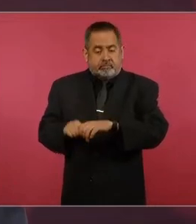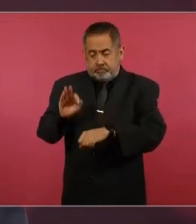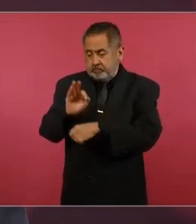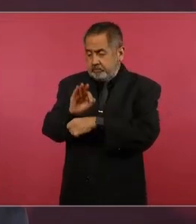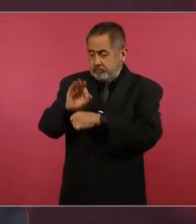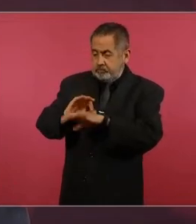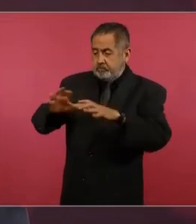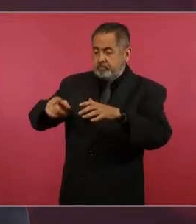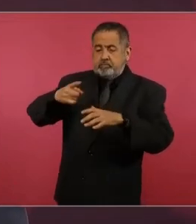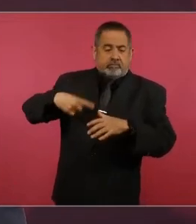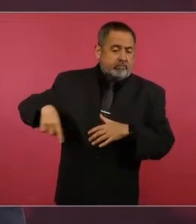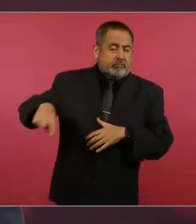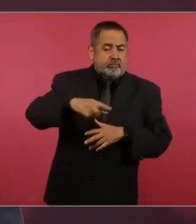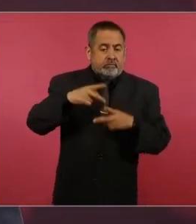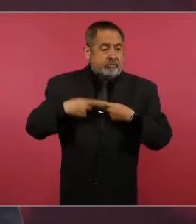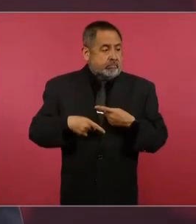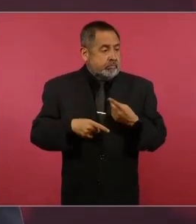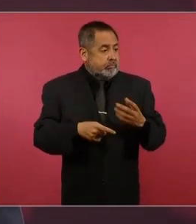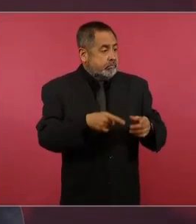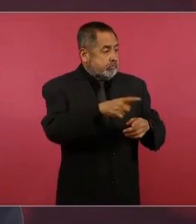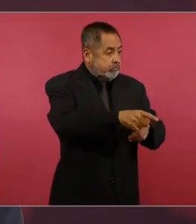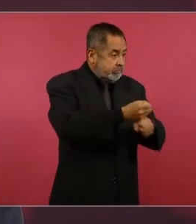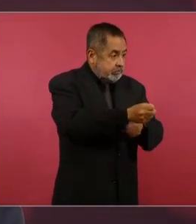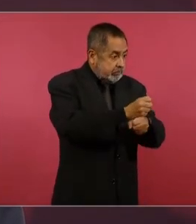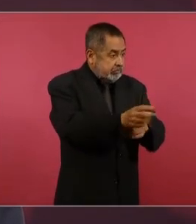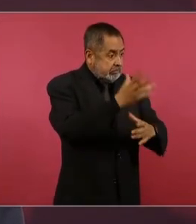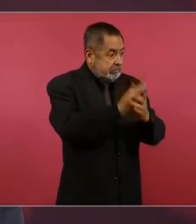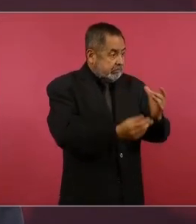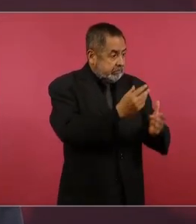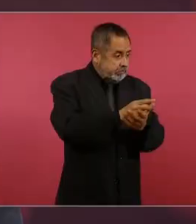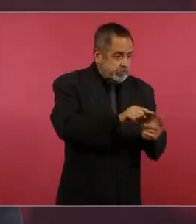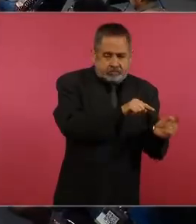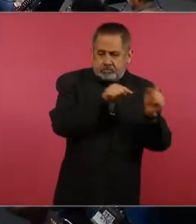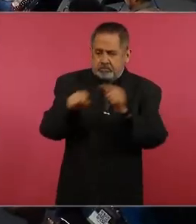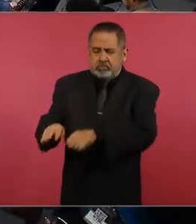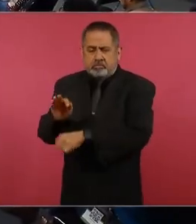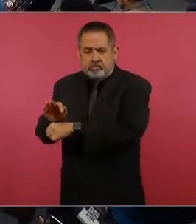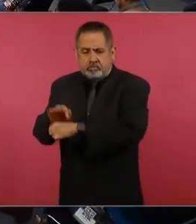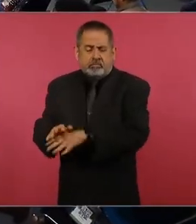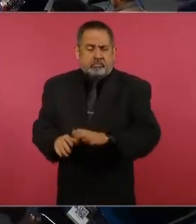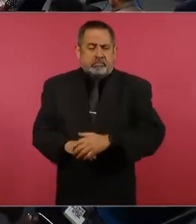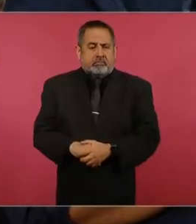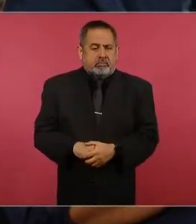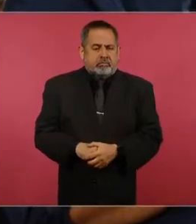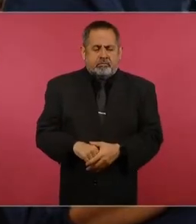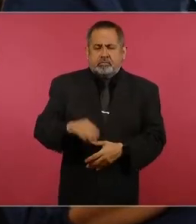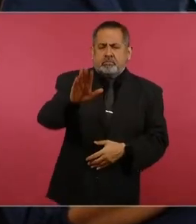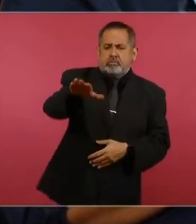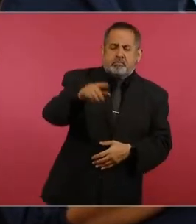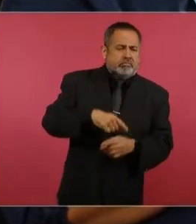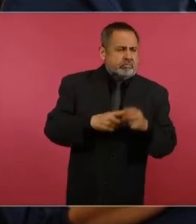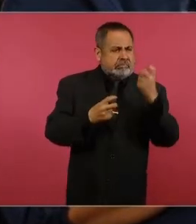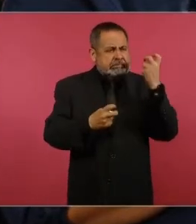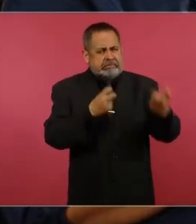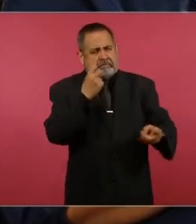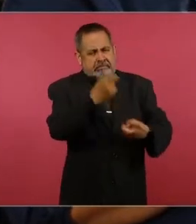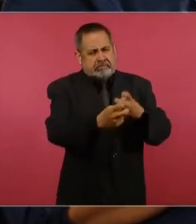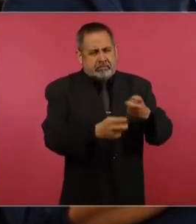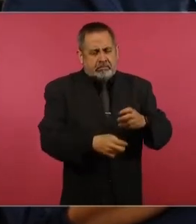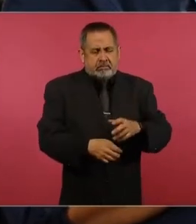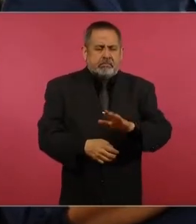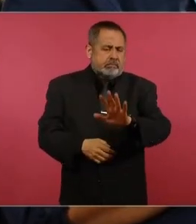proteger a perseguidos políticos. Independientemente de los señalamientos. Es que todos